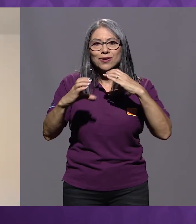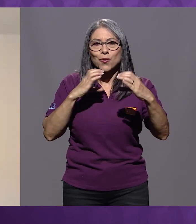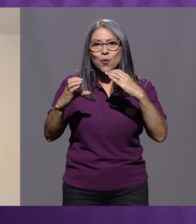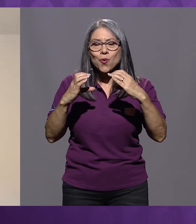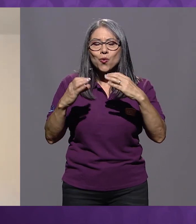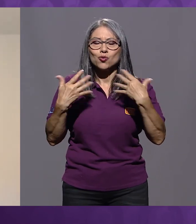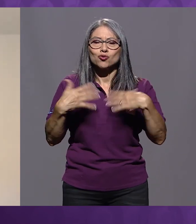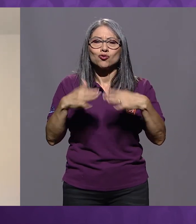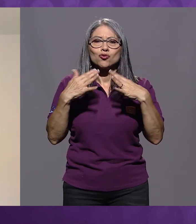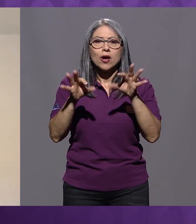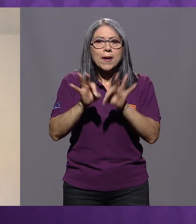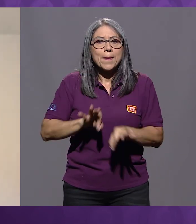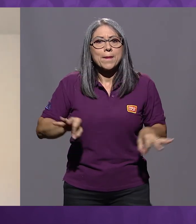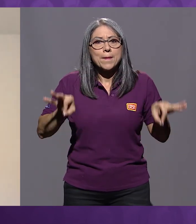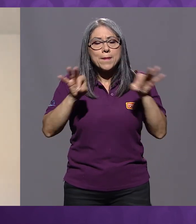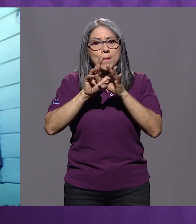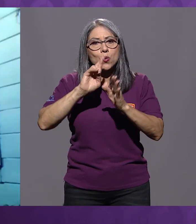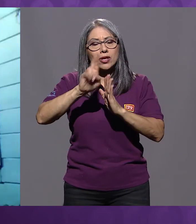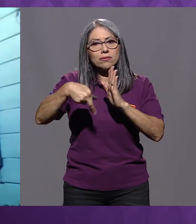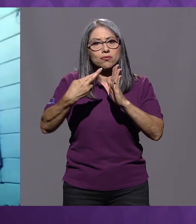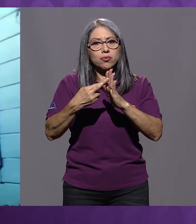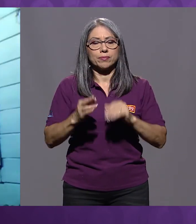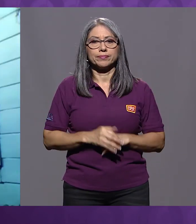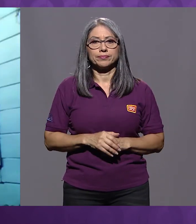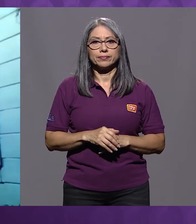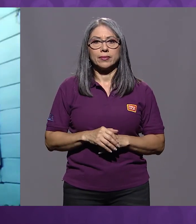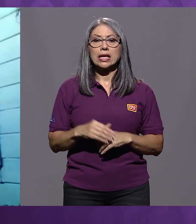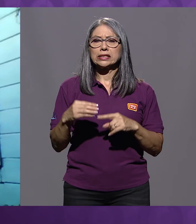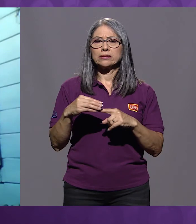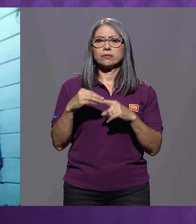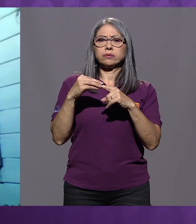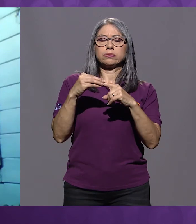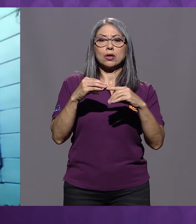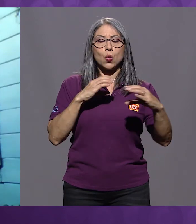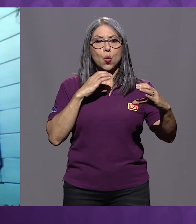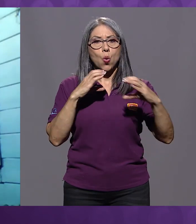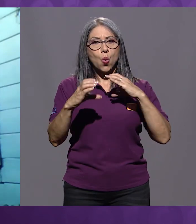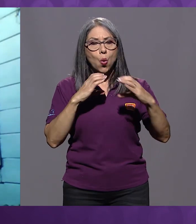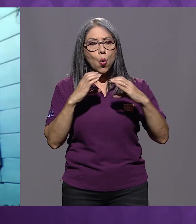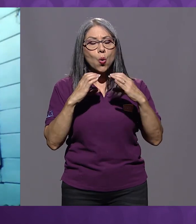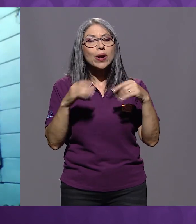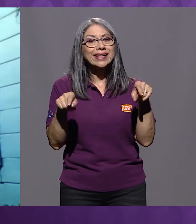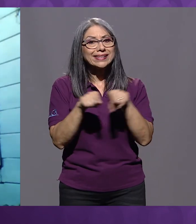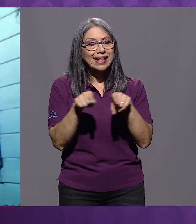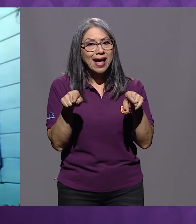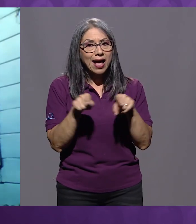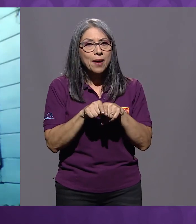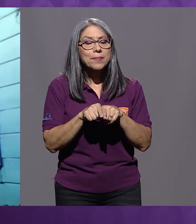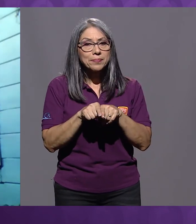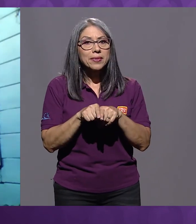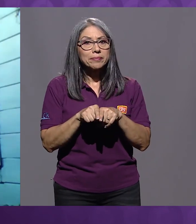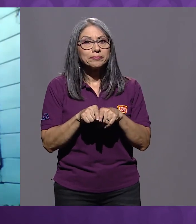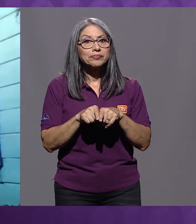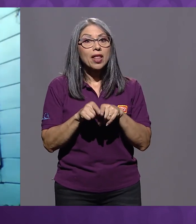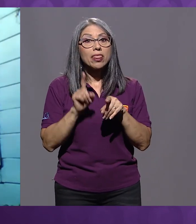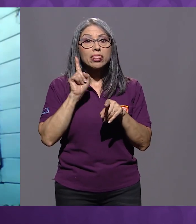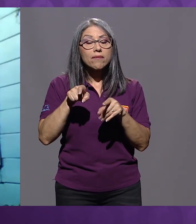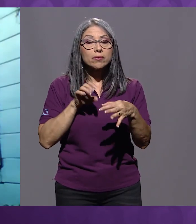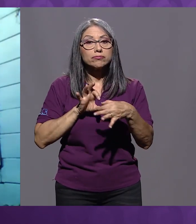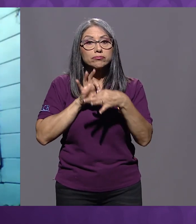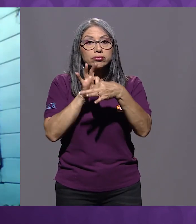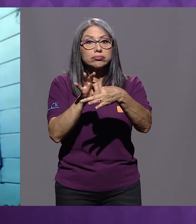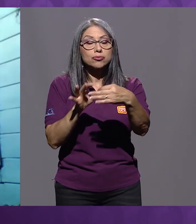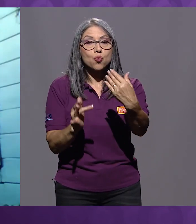definitivamente tienen un rol importantísimo. Es fundamental, ¿verdad?, que la comunicación también esté al lado de la parte